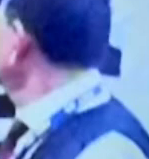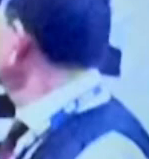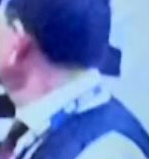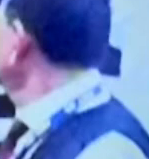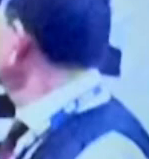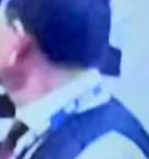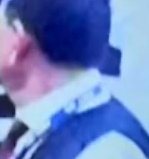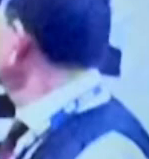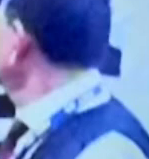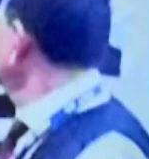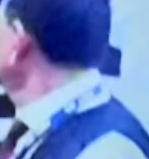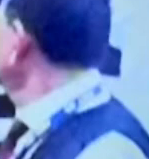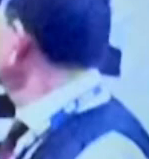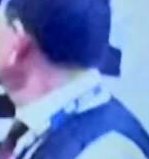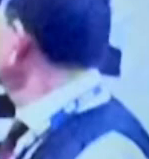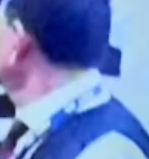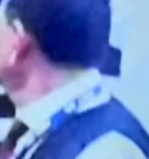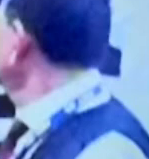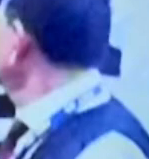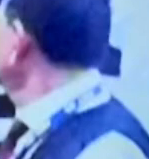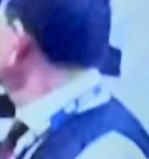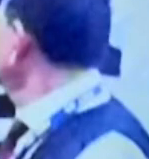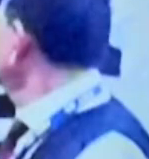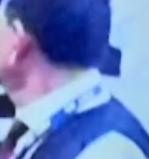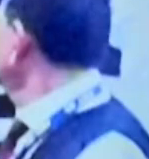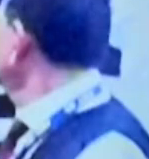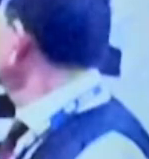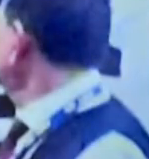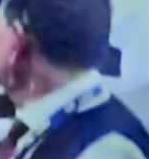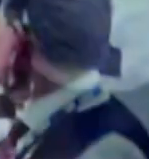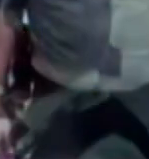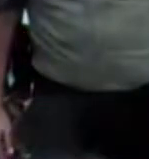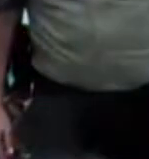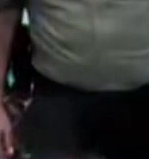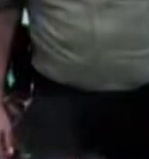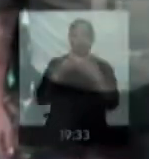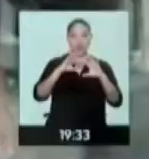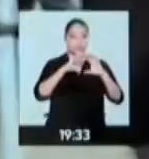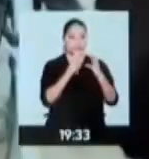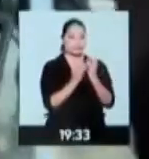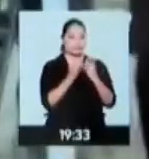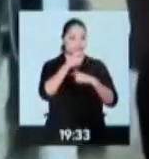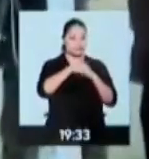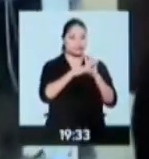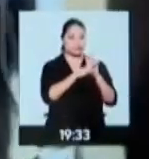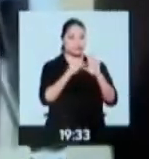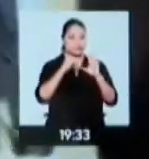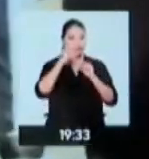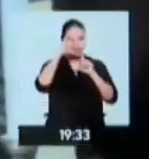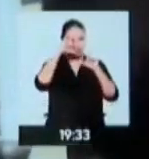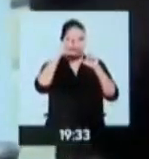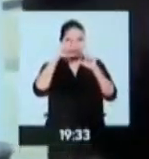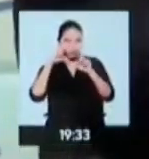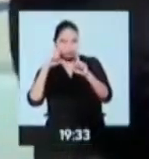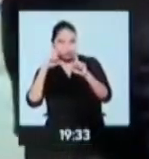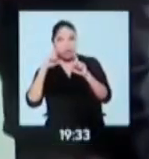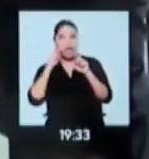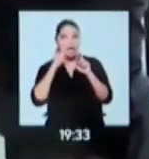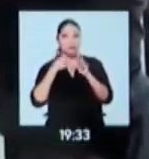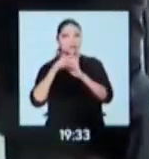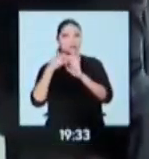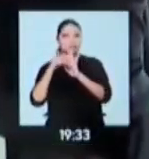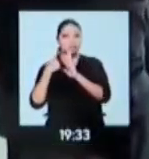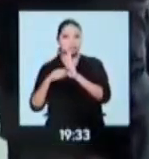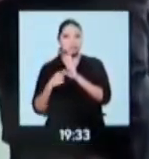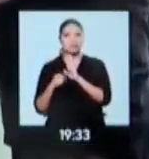bienes muebles, bienes inmuebles, acciones, depósitos, los pierden en favor del Estado, pero ahí ya no rige la figura de la reparación, sino la